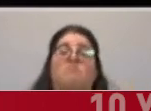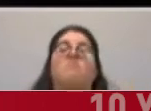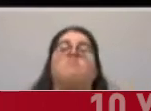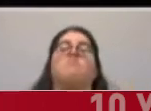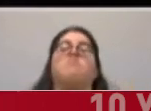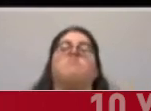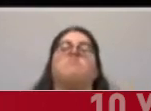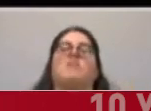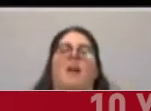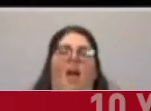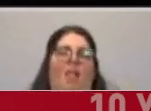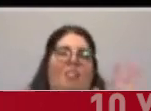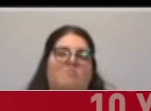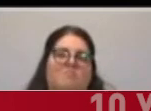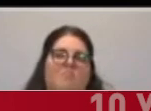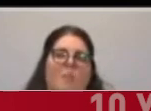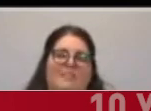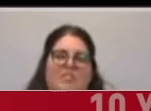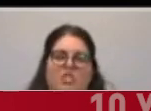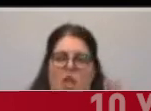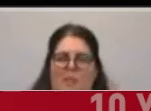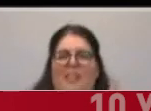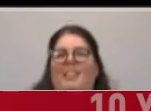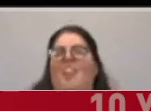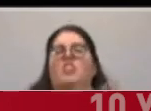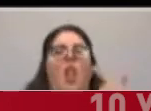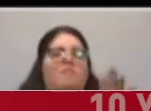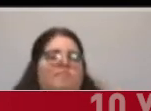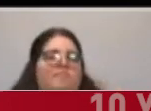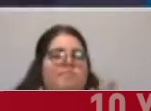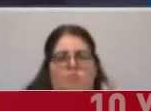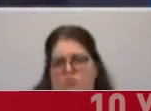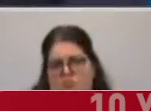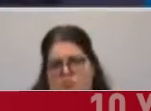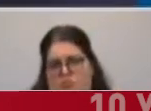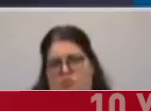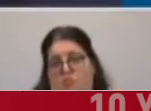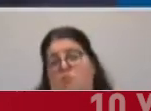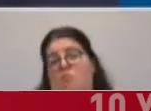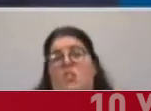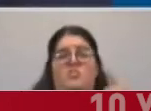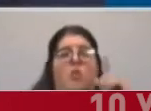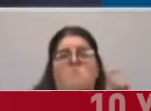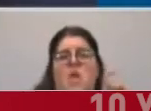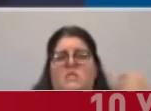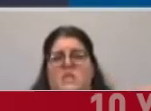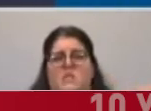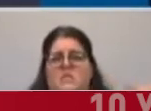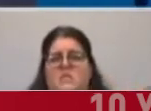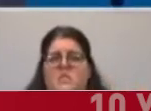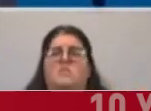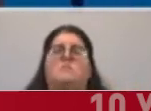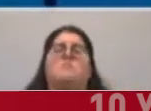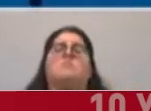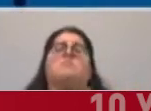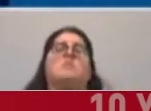se capacitó de la manera tradicional y por eso durante meses fueron